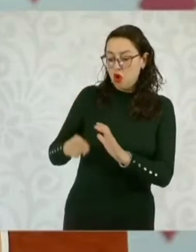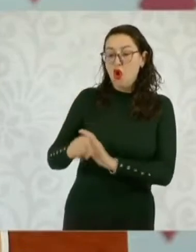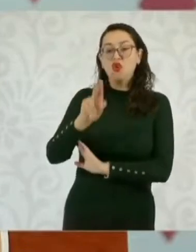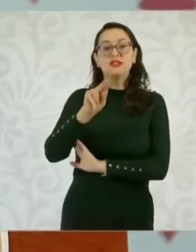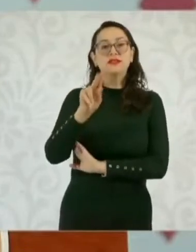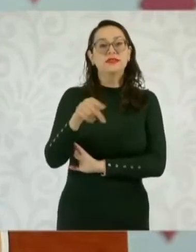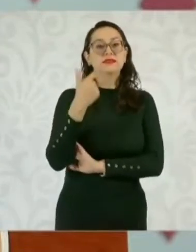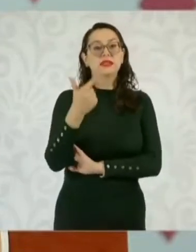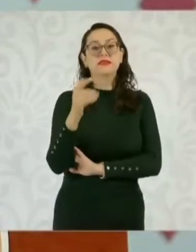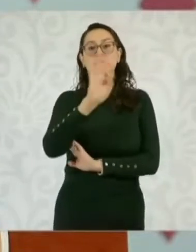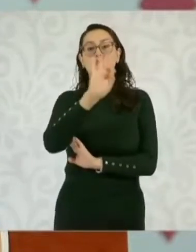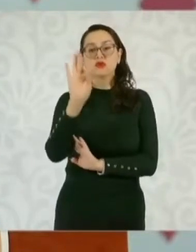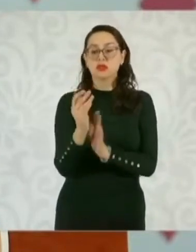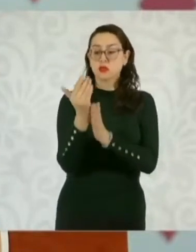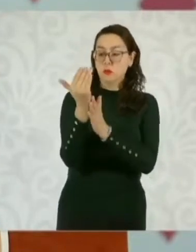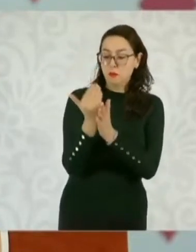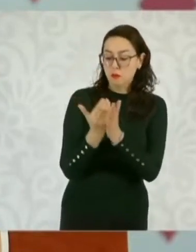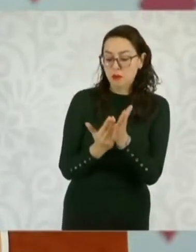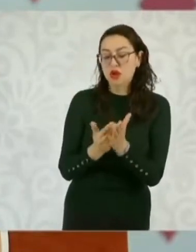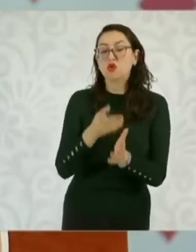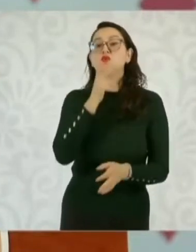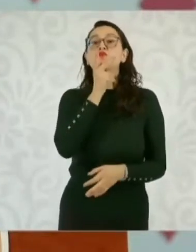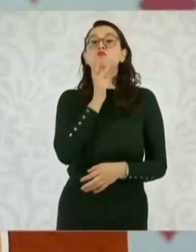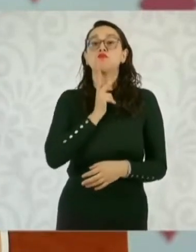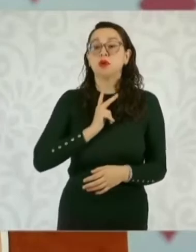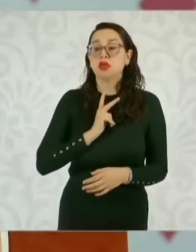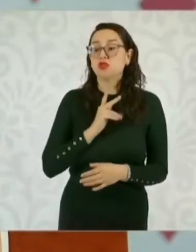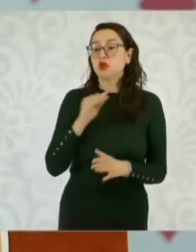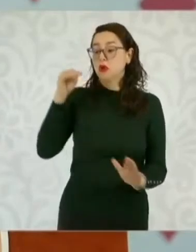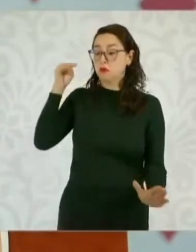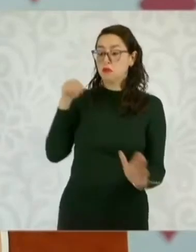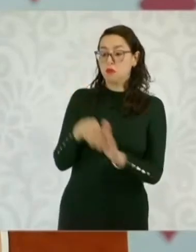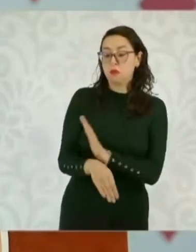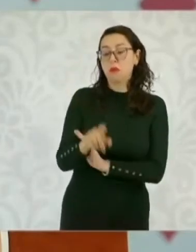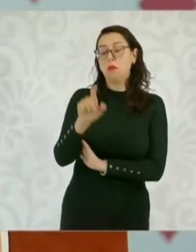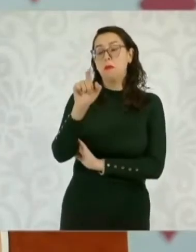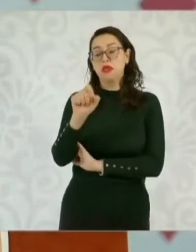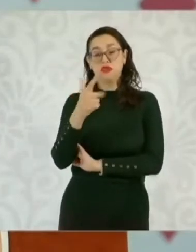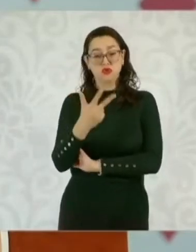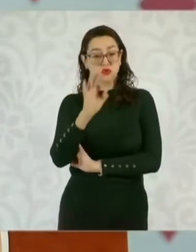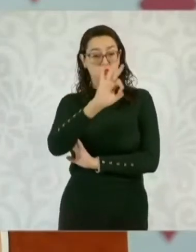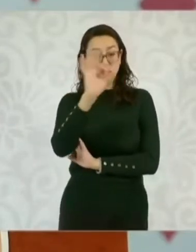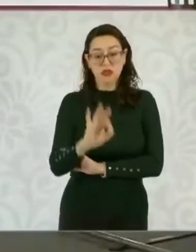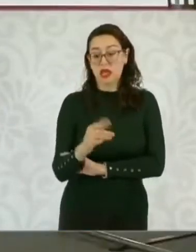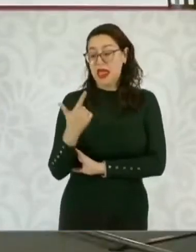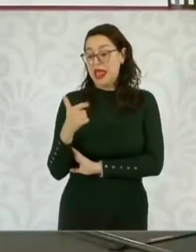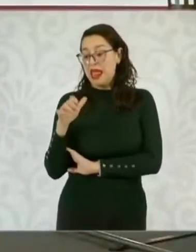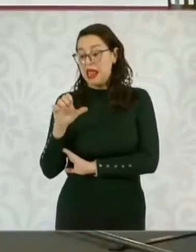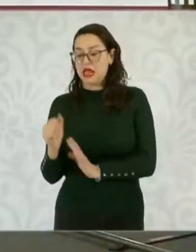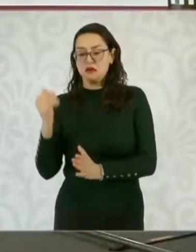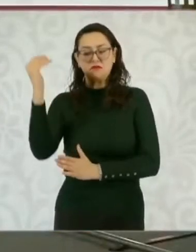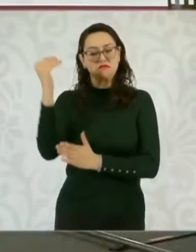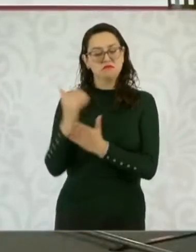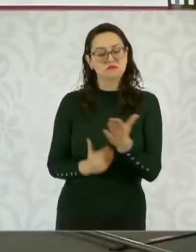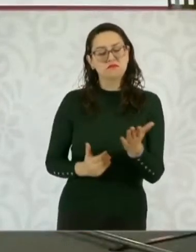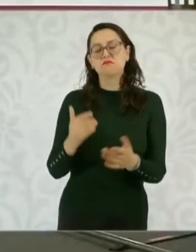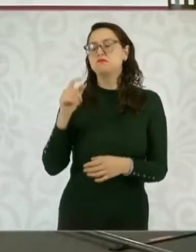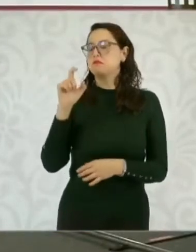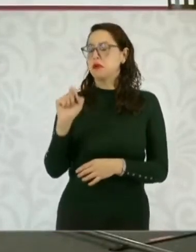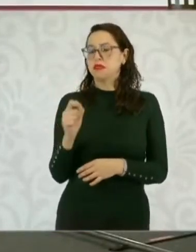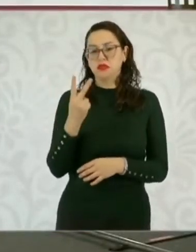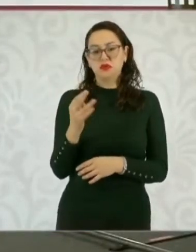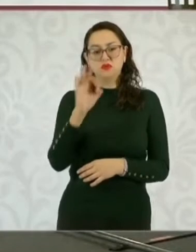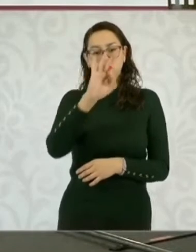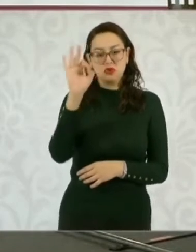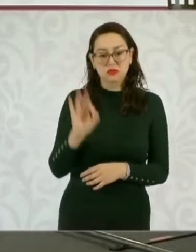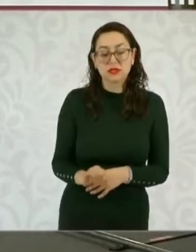87%, la producción de petróleo cayó en 28% y la de gas en 22%, la producción de gasolina se contrajo en